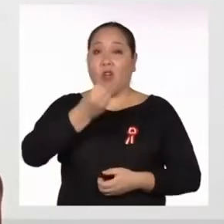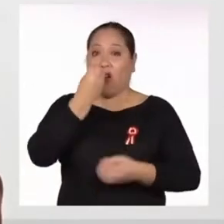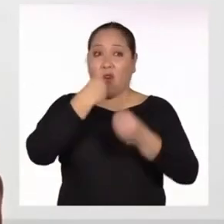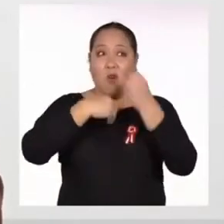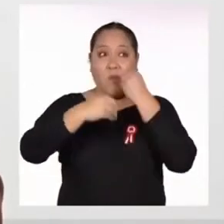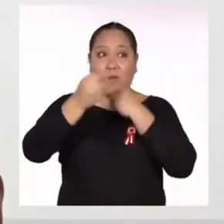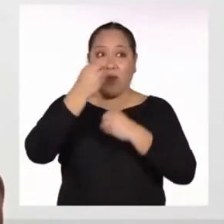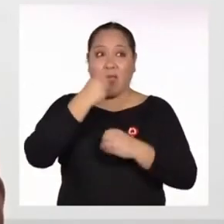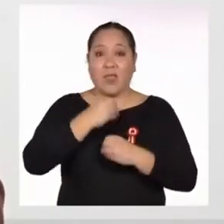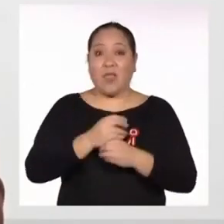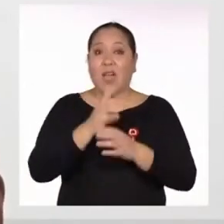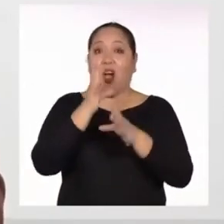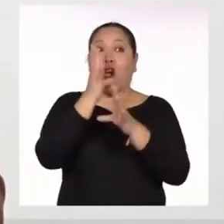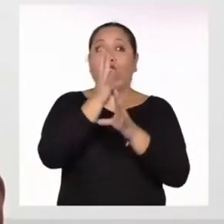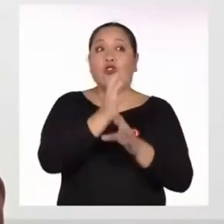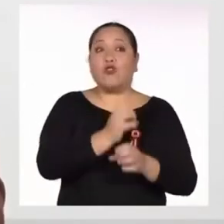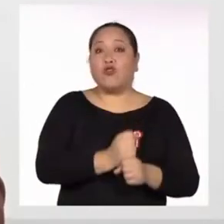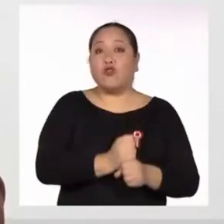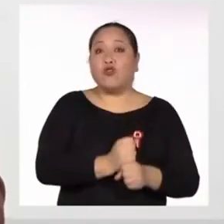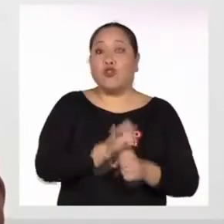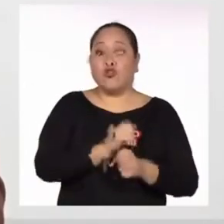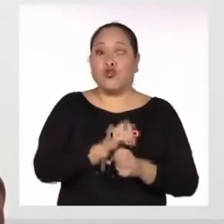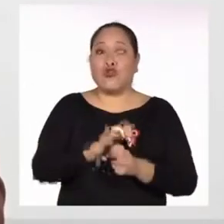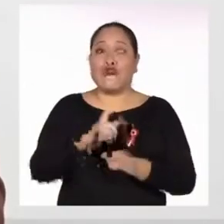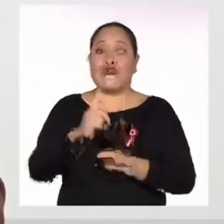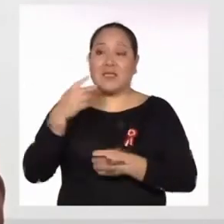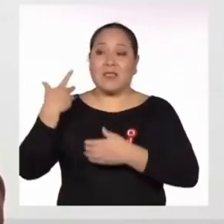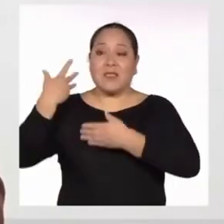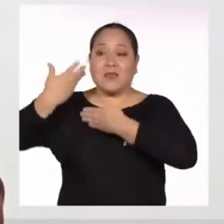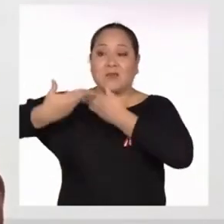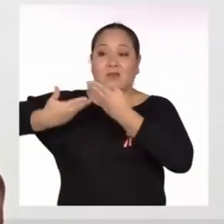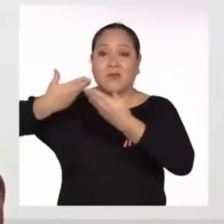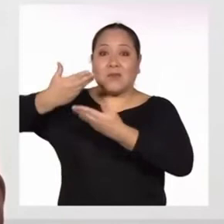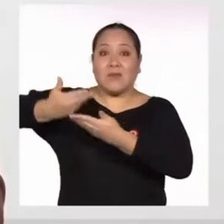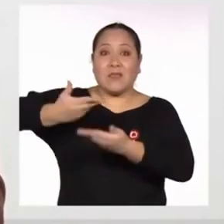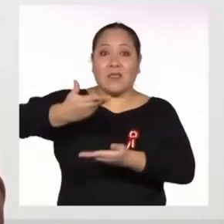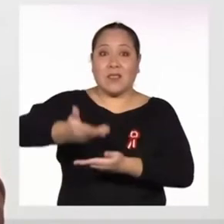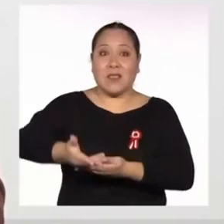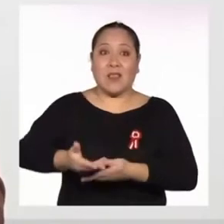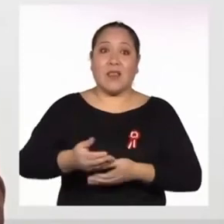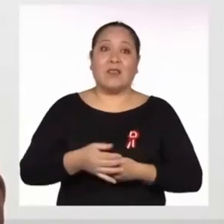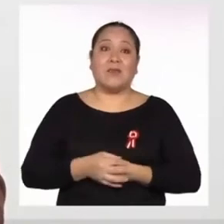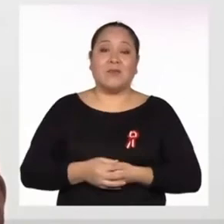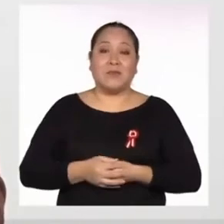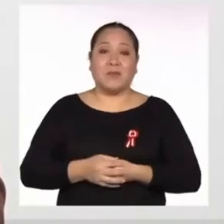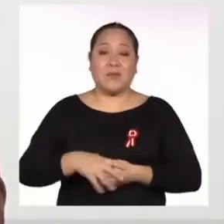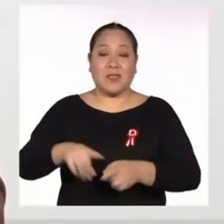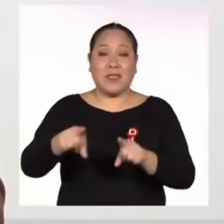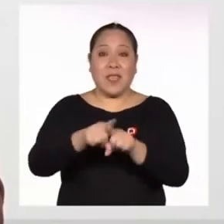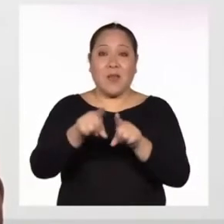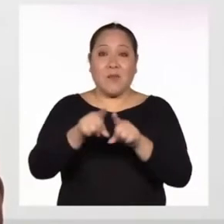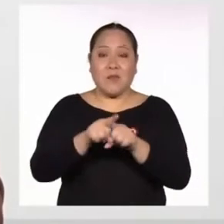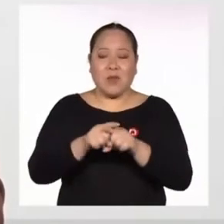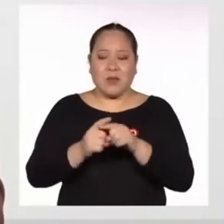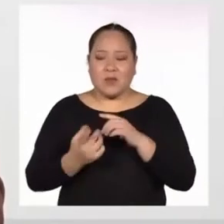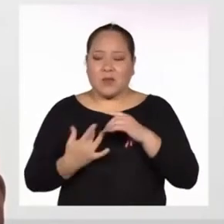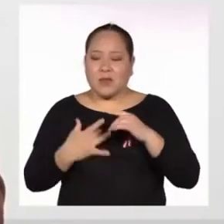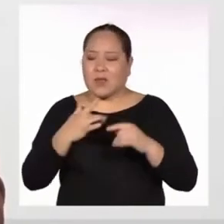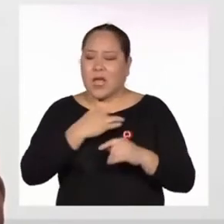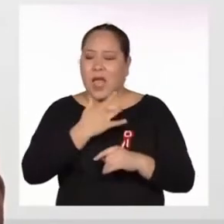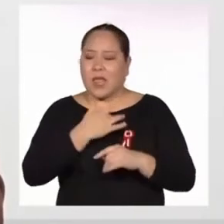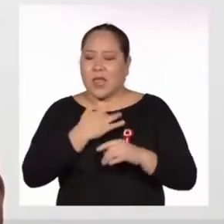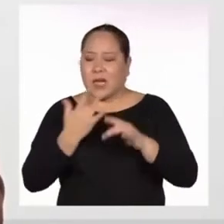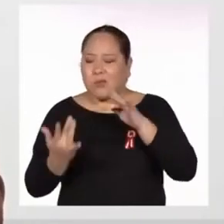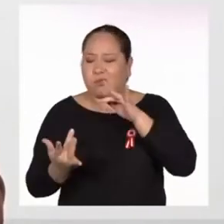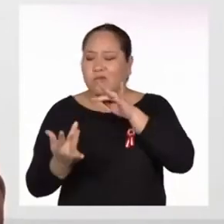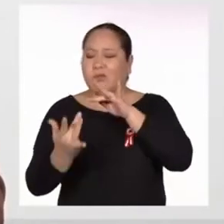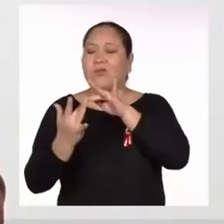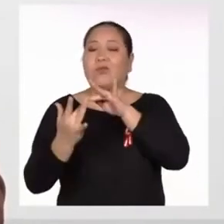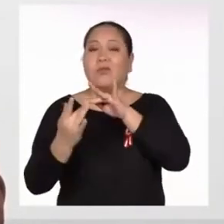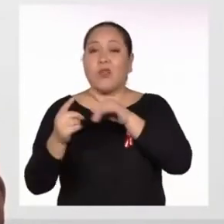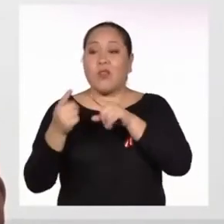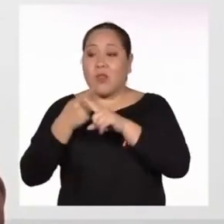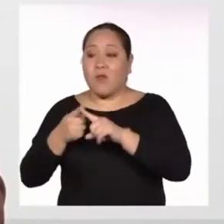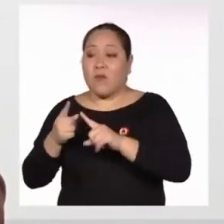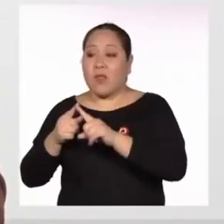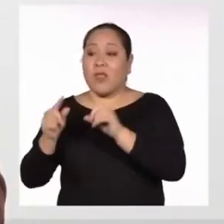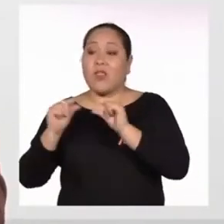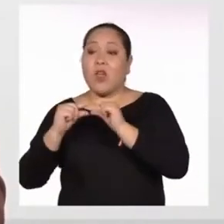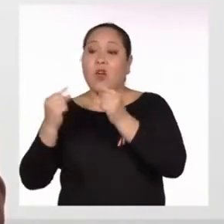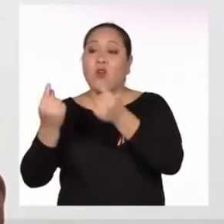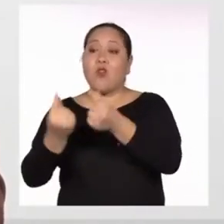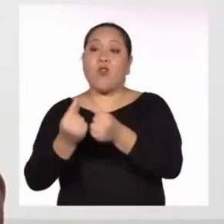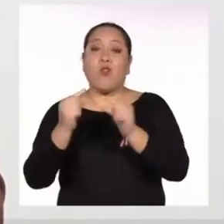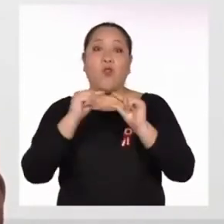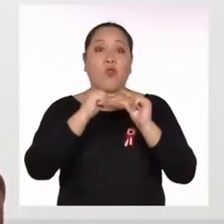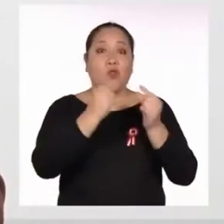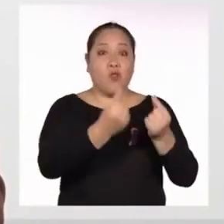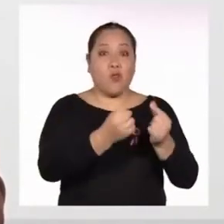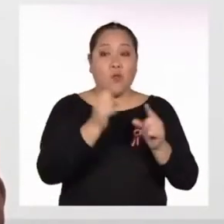tradición como vimos y vídeo además empatizar con los diferentes grupos sociales con los